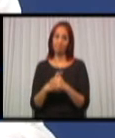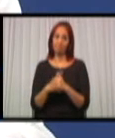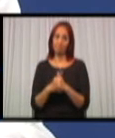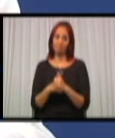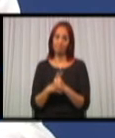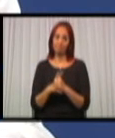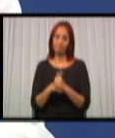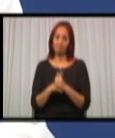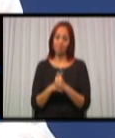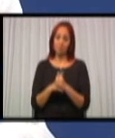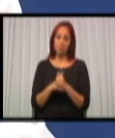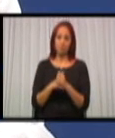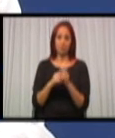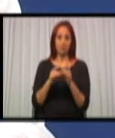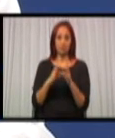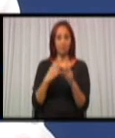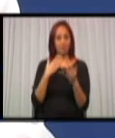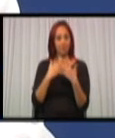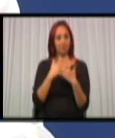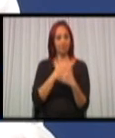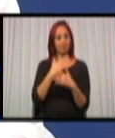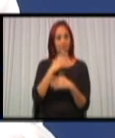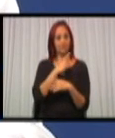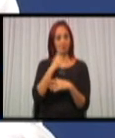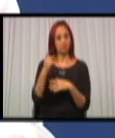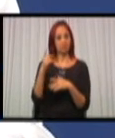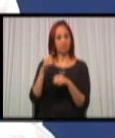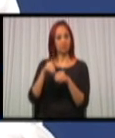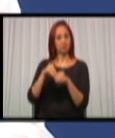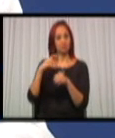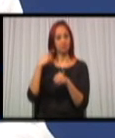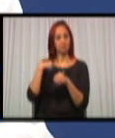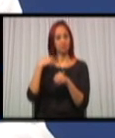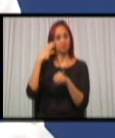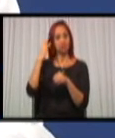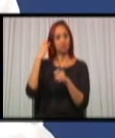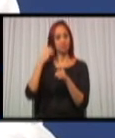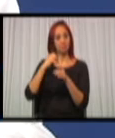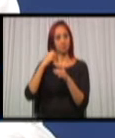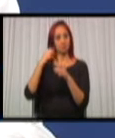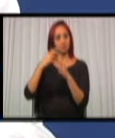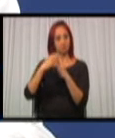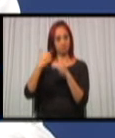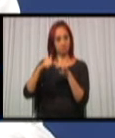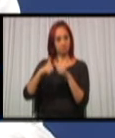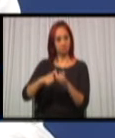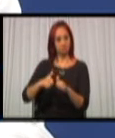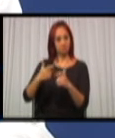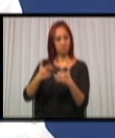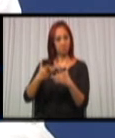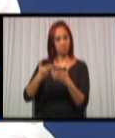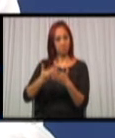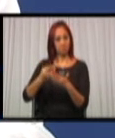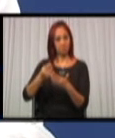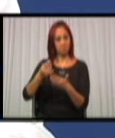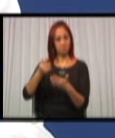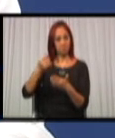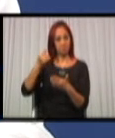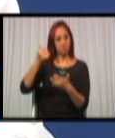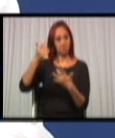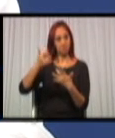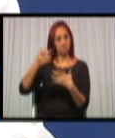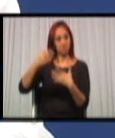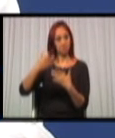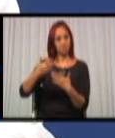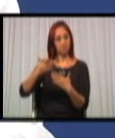increíble. Gracias a Dios, a los diputados de la Asamblea Legislativa, se aprobó un aumento, un